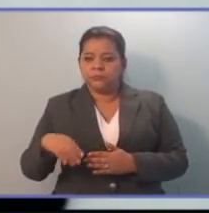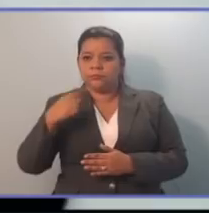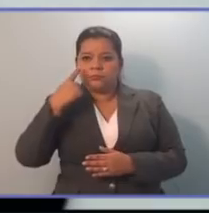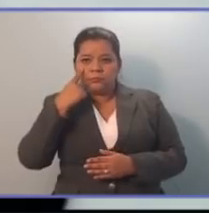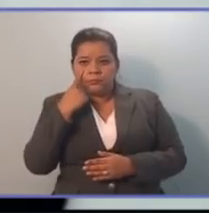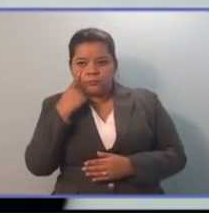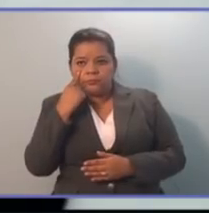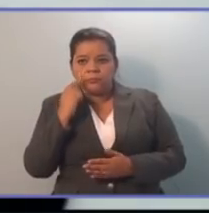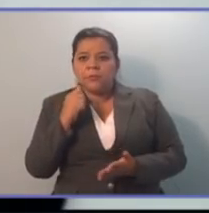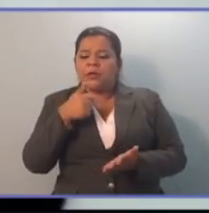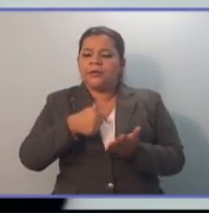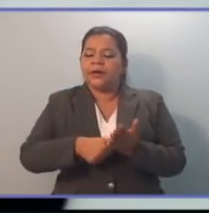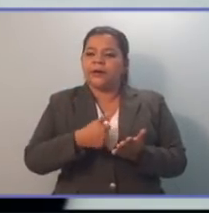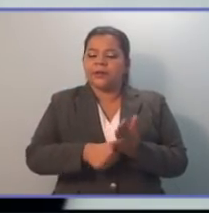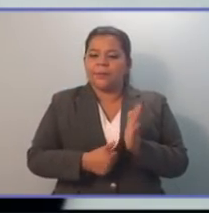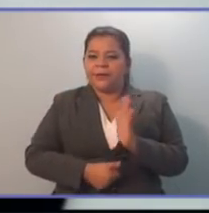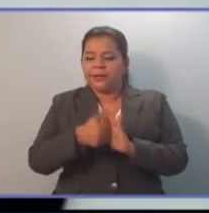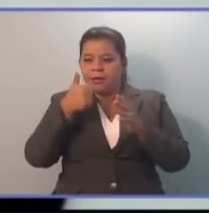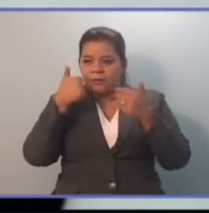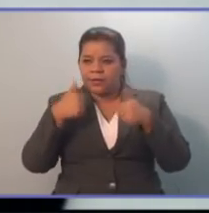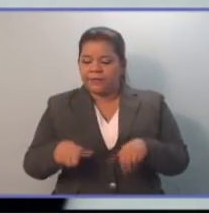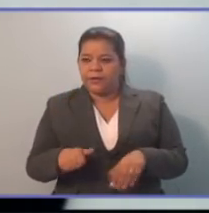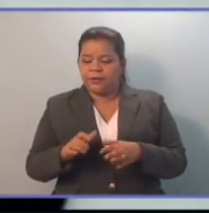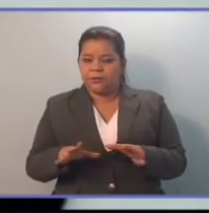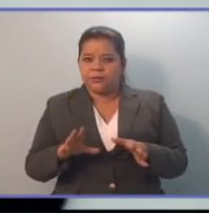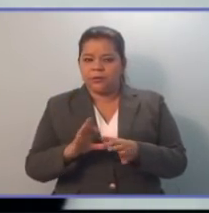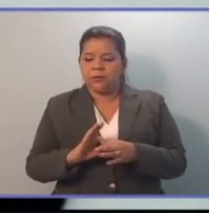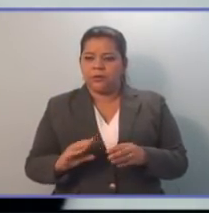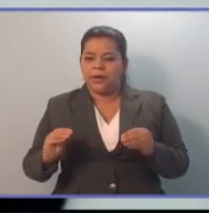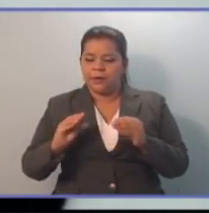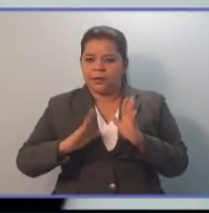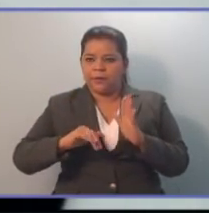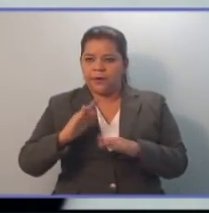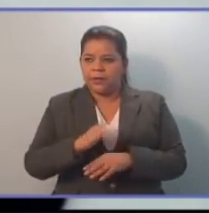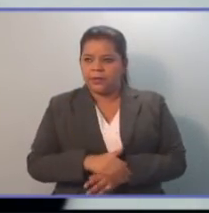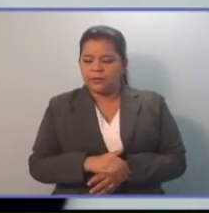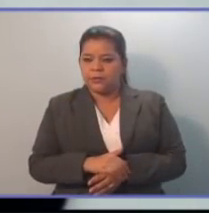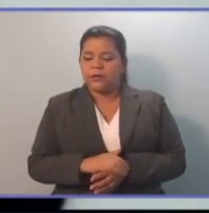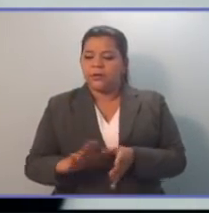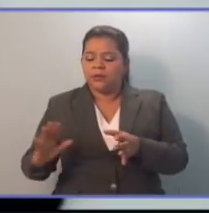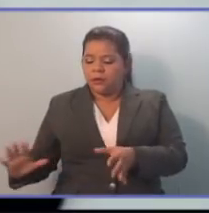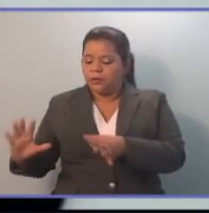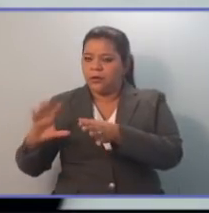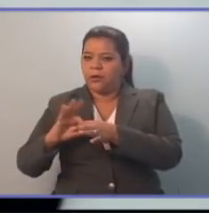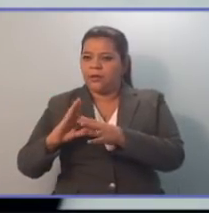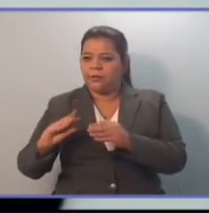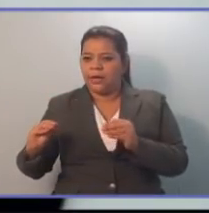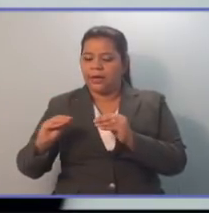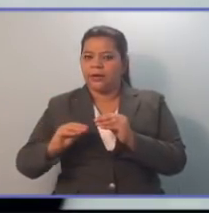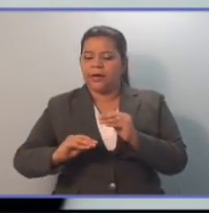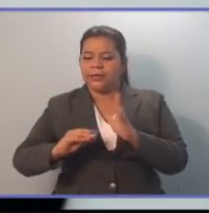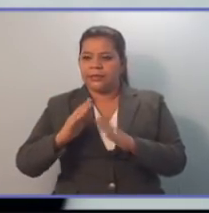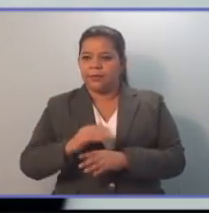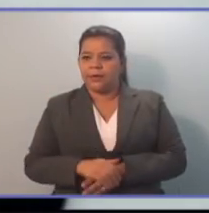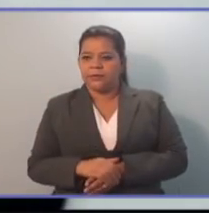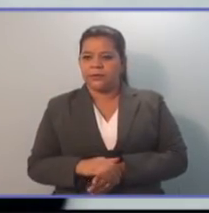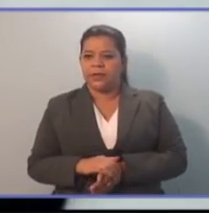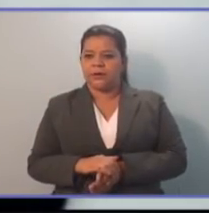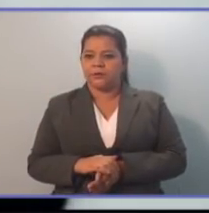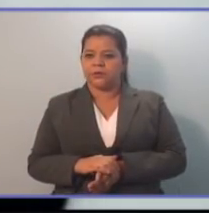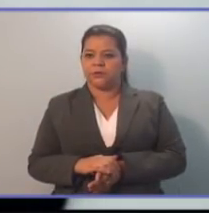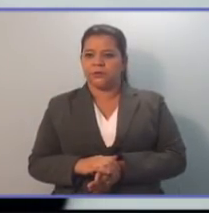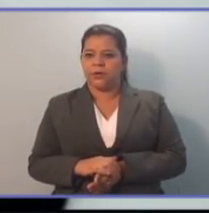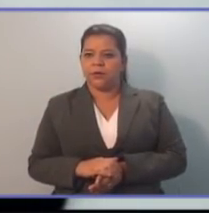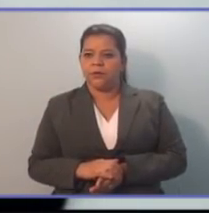vigilancia penitenciaria. O sea que eso comenzó como un programa, un proyecto bajo mi dirección. Así